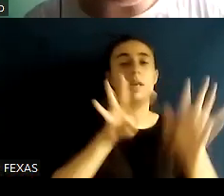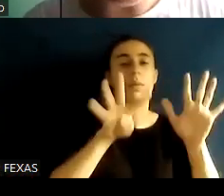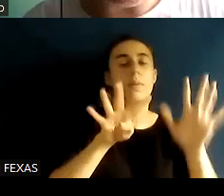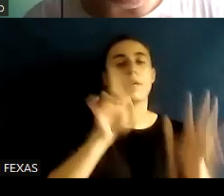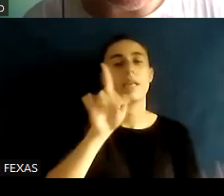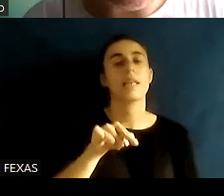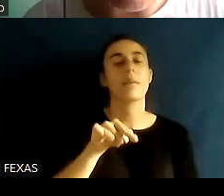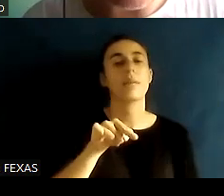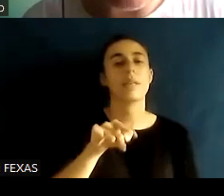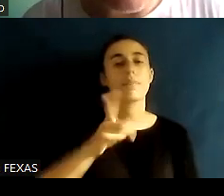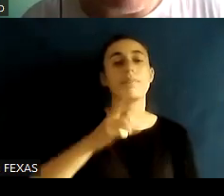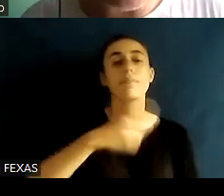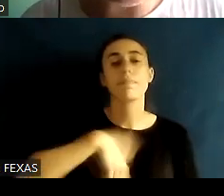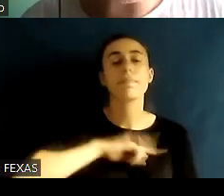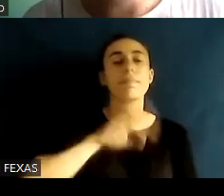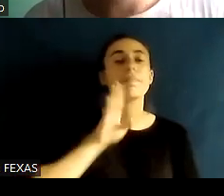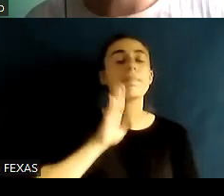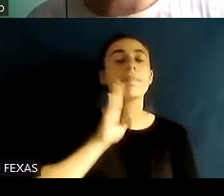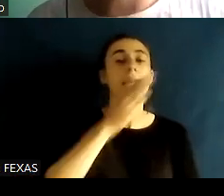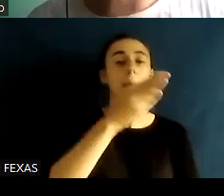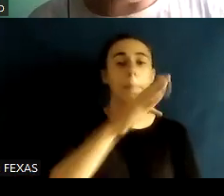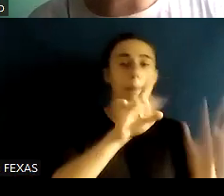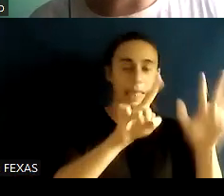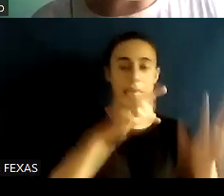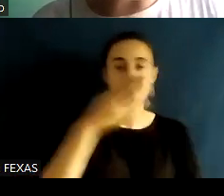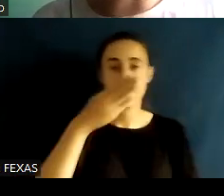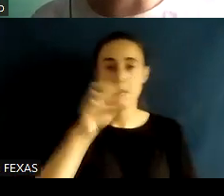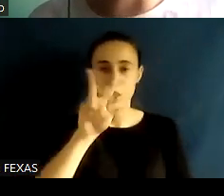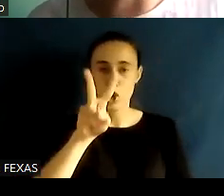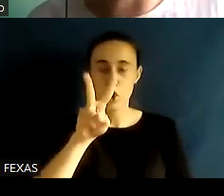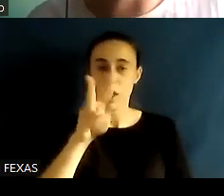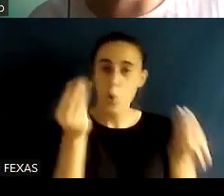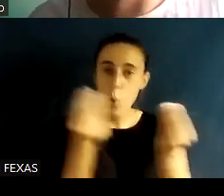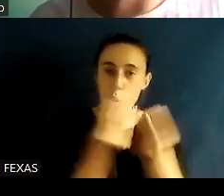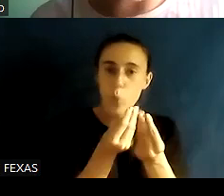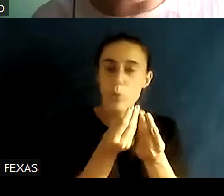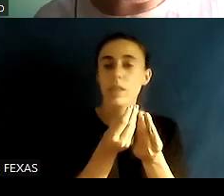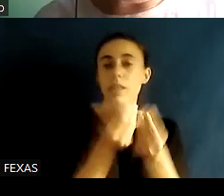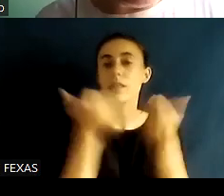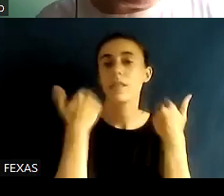hemos comentado, junto a la B6 y la B12, resultan clave en la producción de neurotransmisores